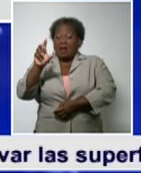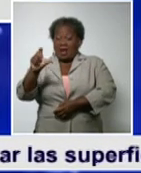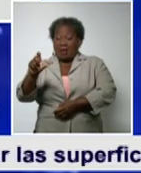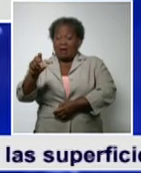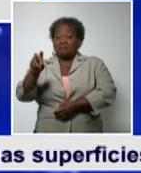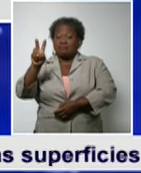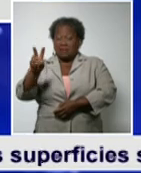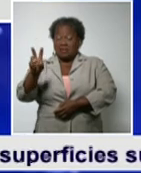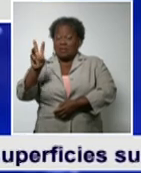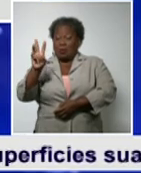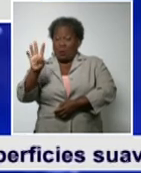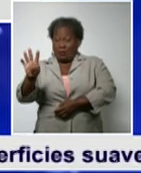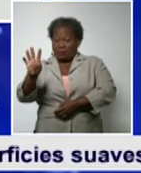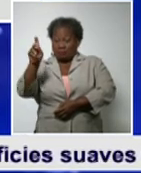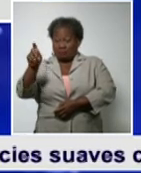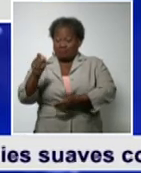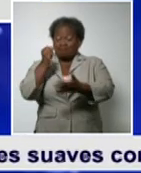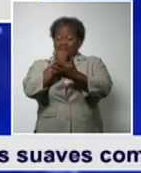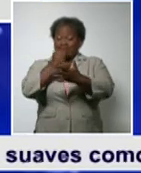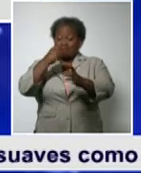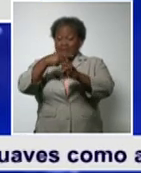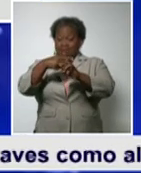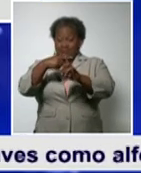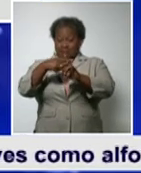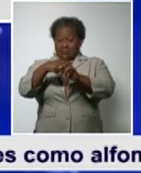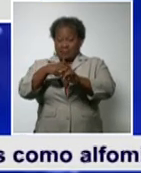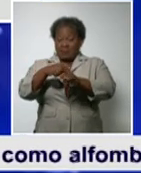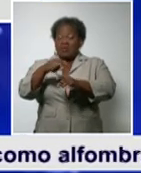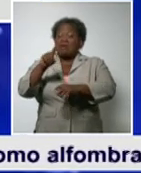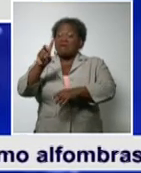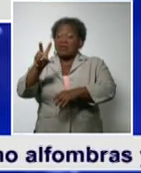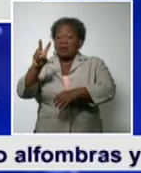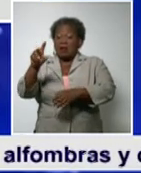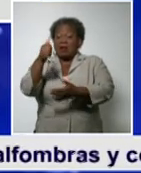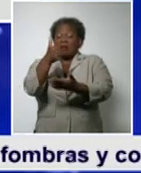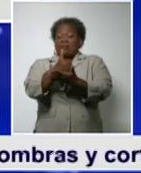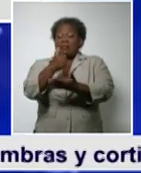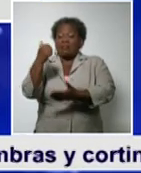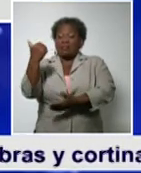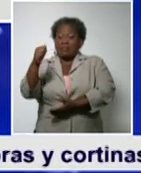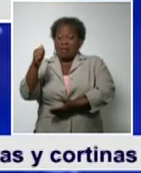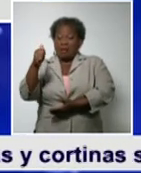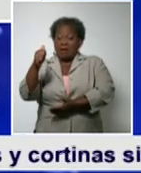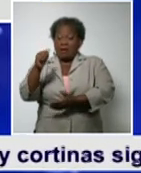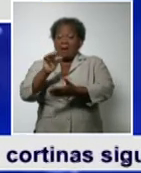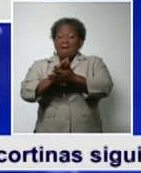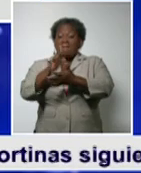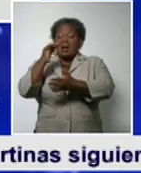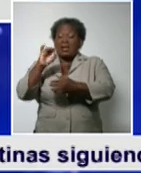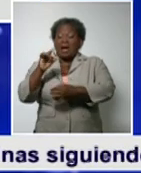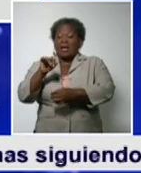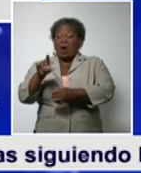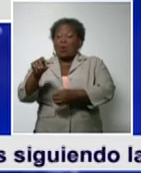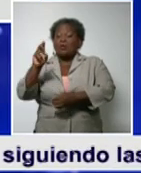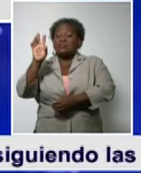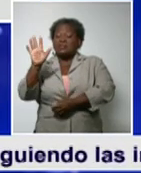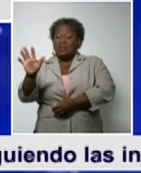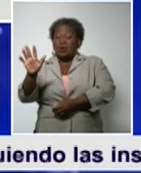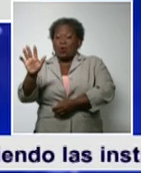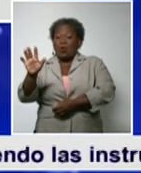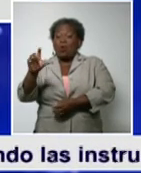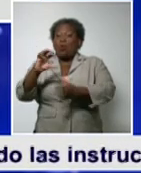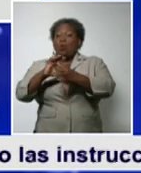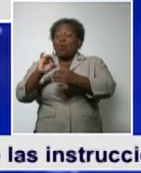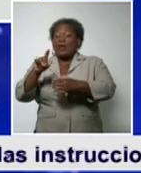7 de sus municipios, Santa Clara con 10, Manicaragua con 5, Quemado de Güines con